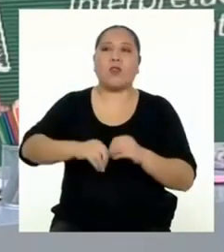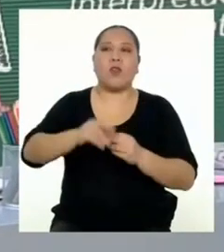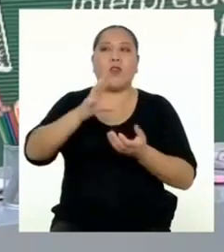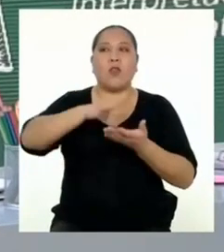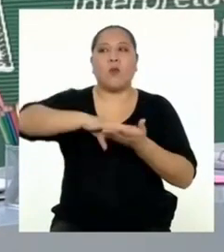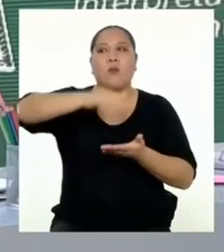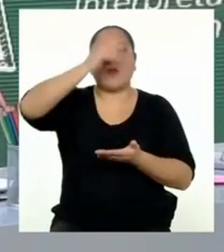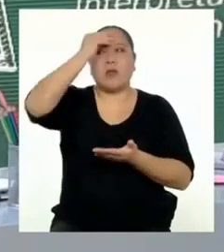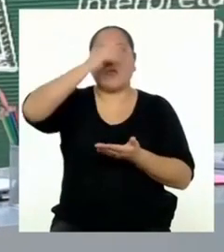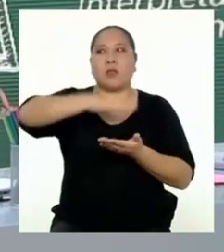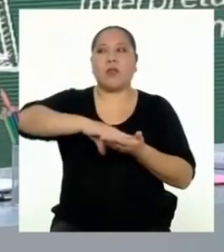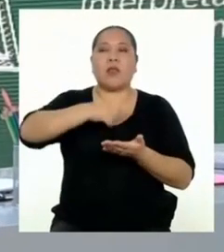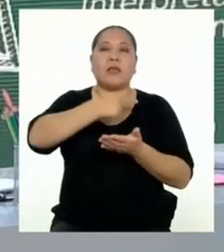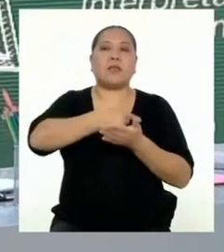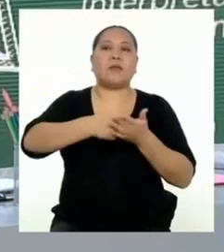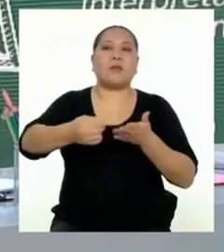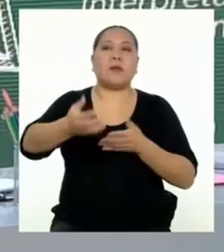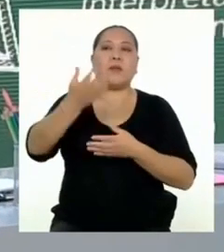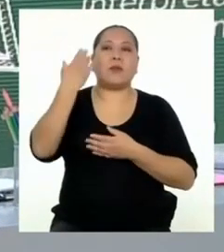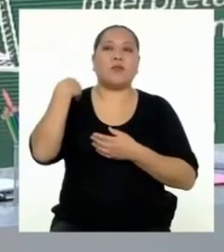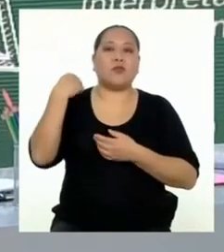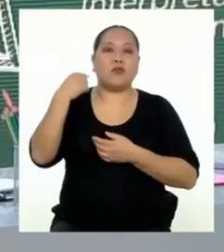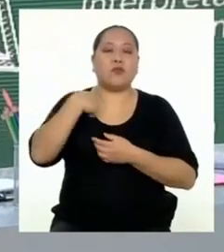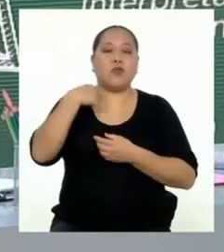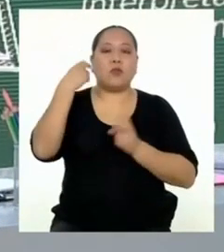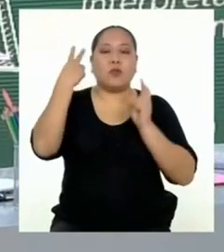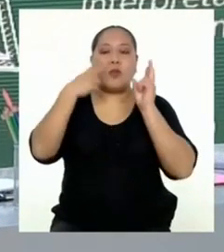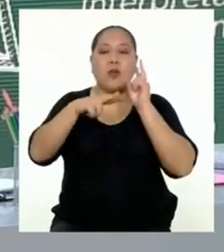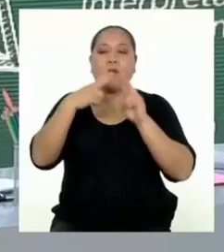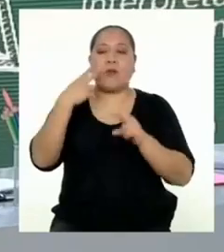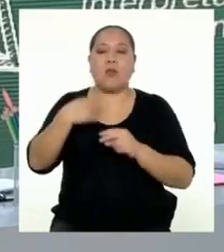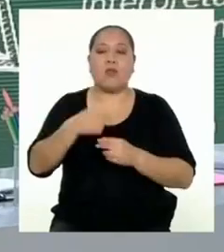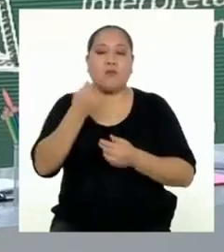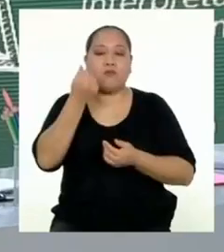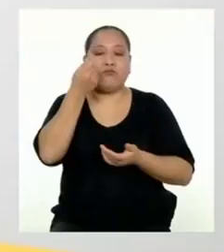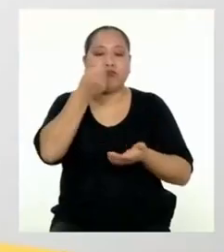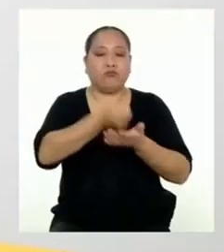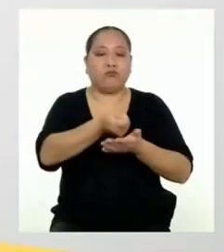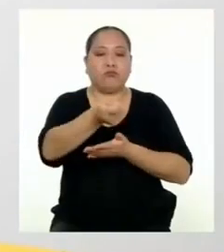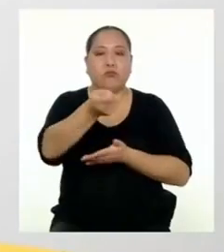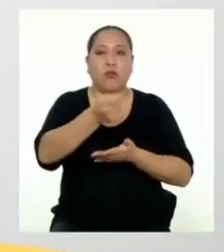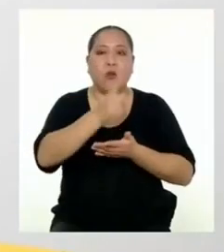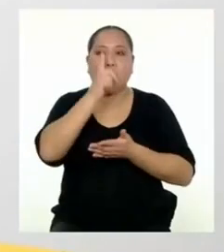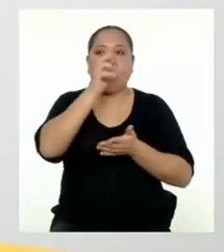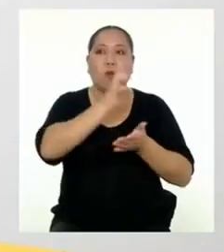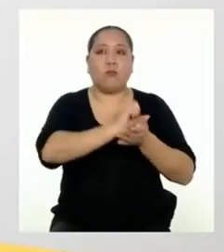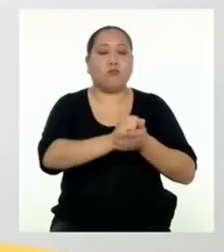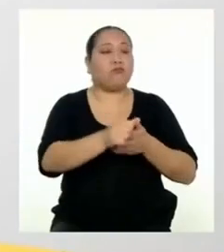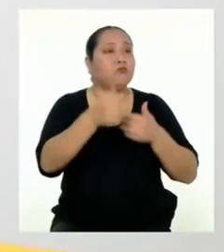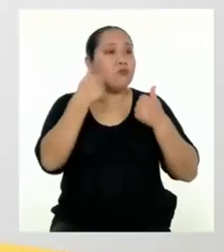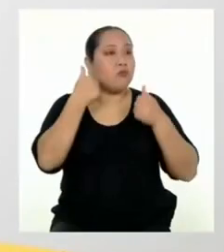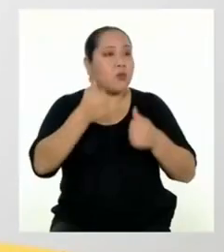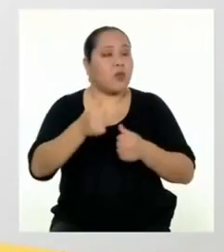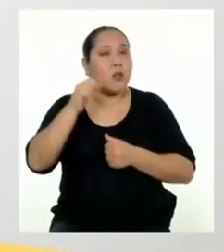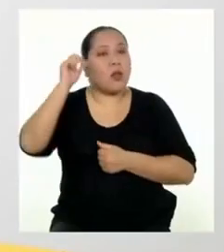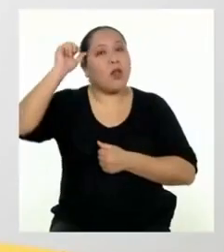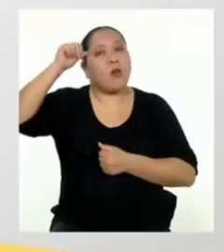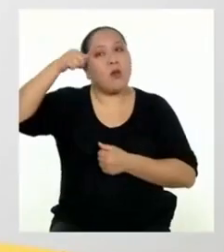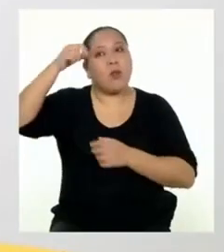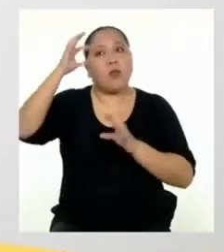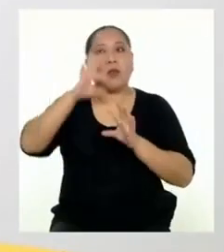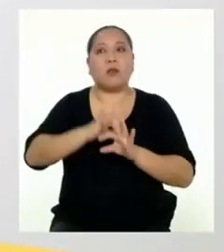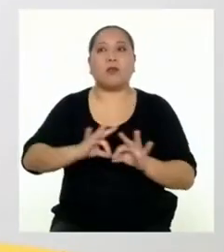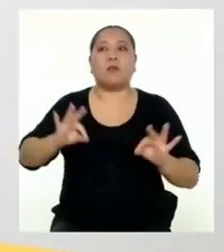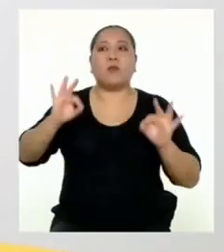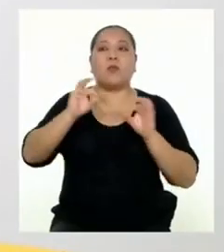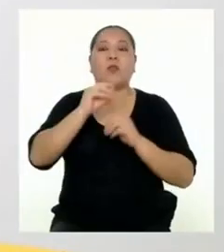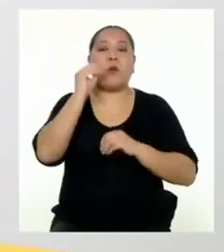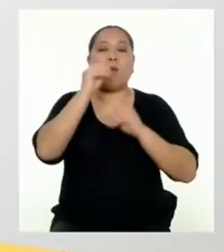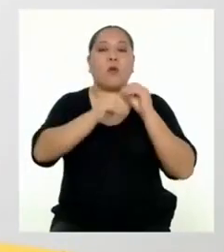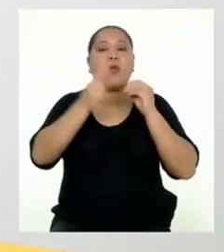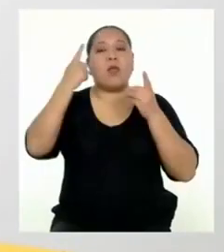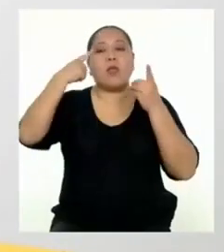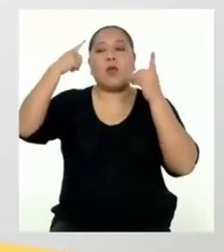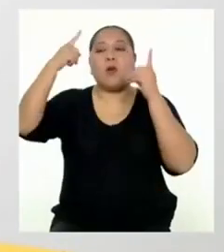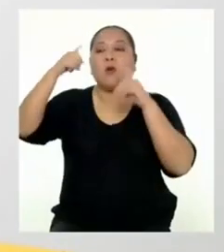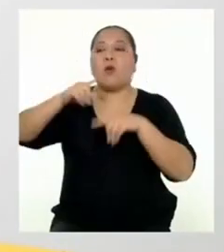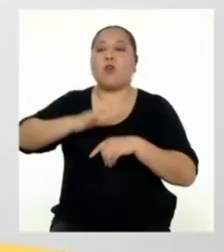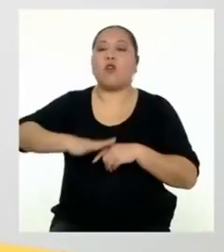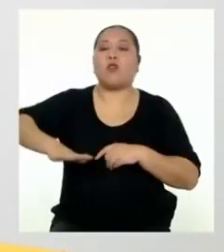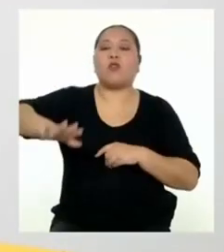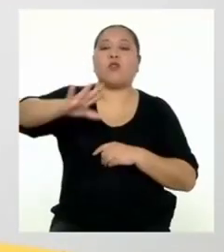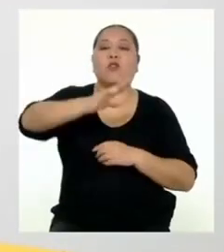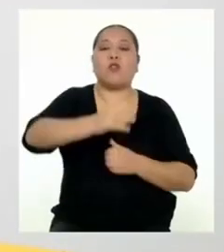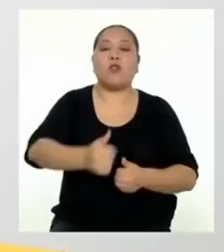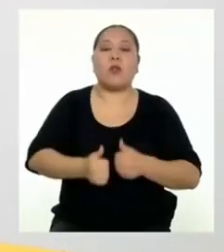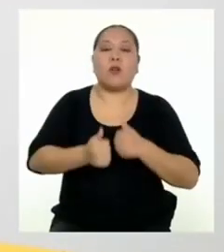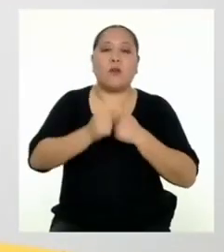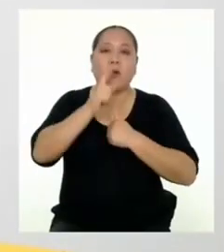aprendido la semana pasada. Justo estaba revisando mis gastos del mes. Qué bueno, Rodrigo. Recuerda que es muy importante ponerse de acuerdo con todos